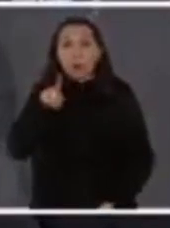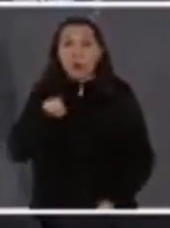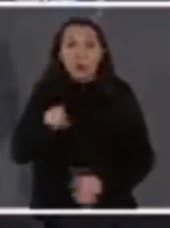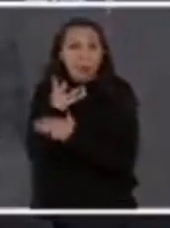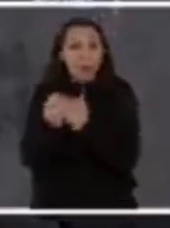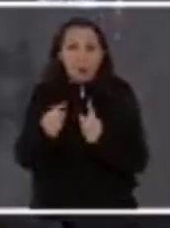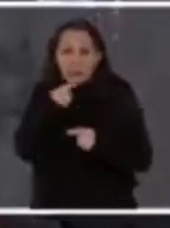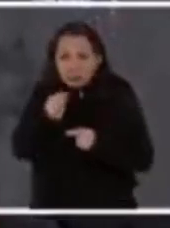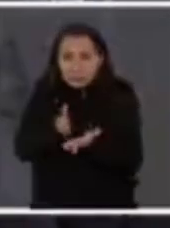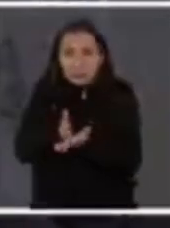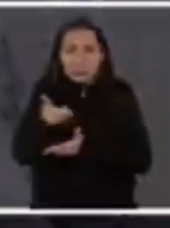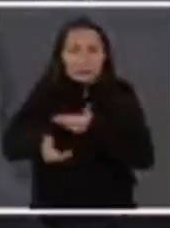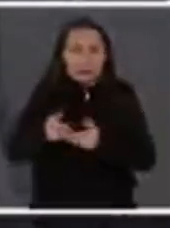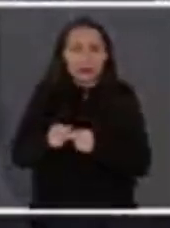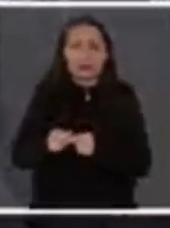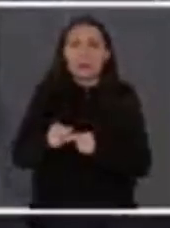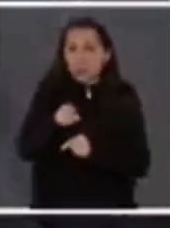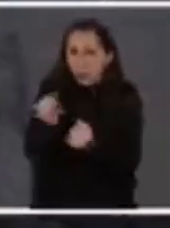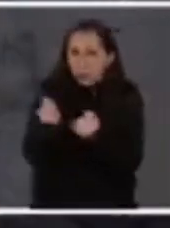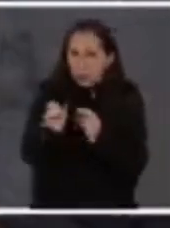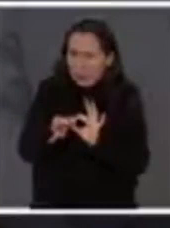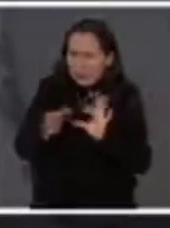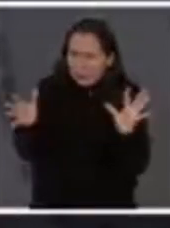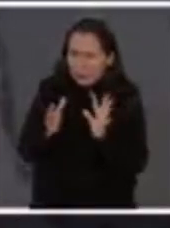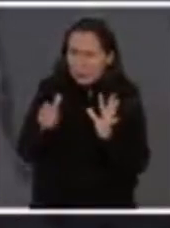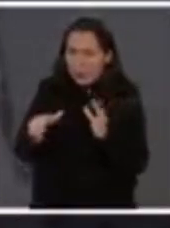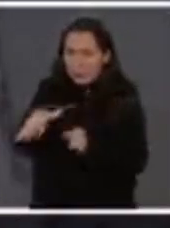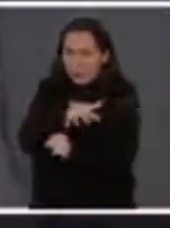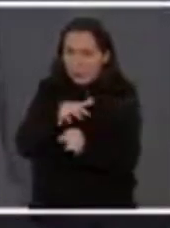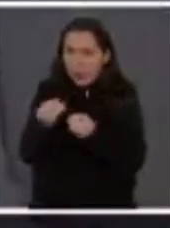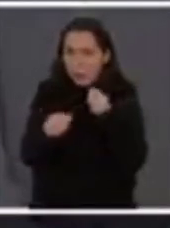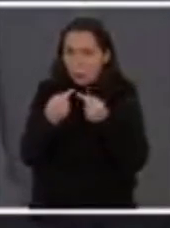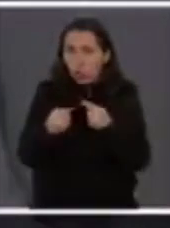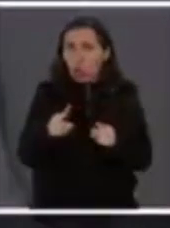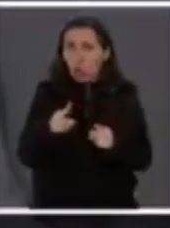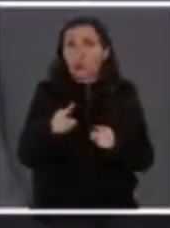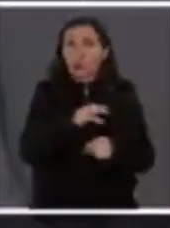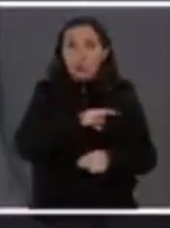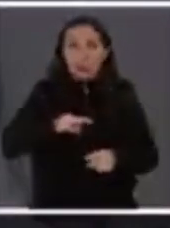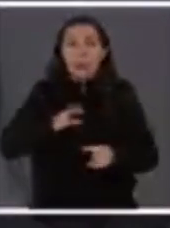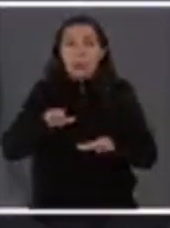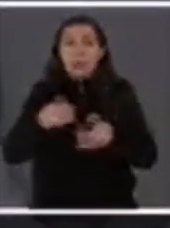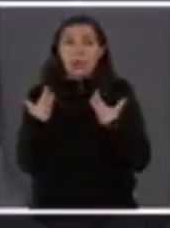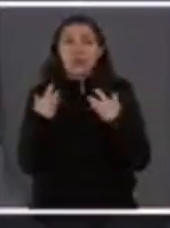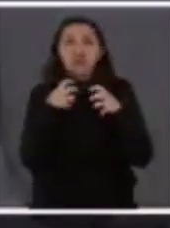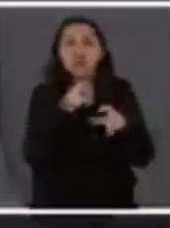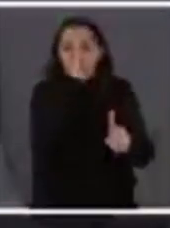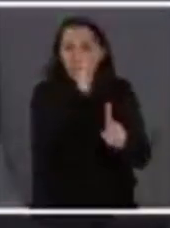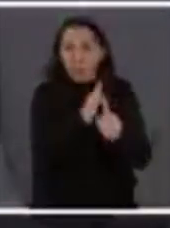terminado, está recién empezando. ¿Tiene información acerca de qué tan grave es esta situación y se ha ocurrido en otras reparticiones con traspasos directos de dinero a